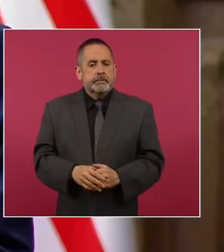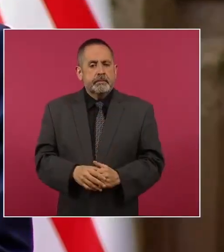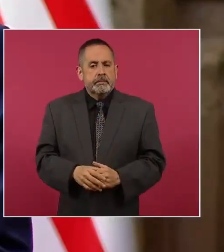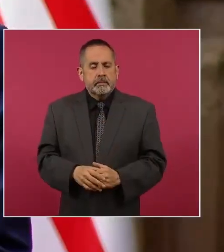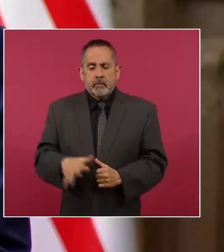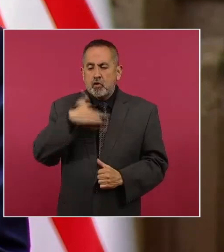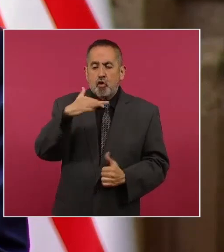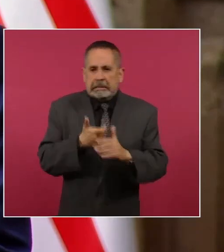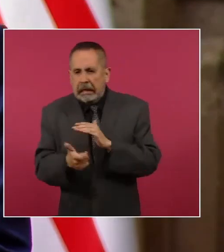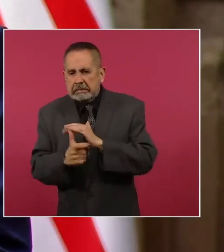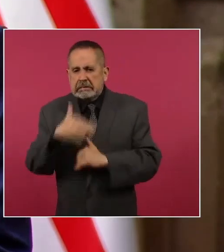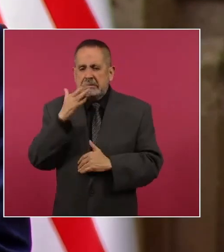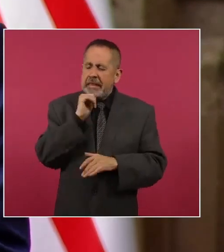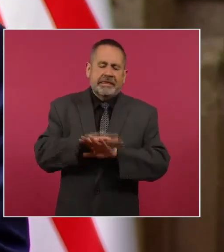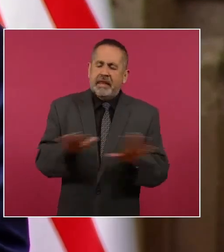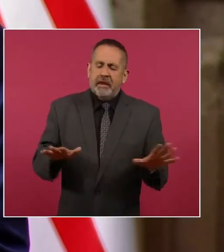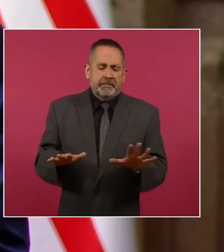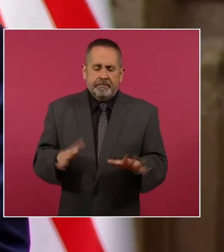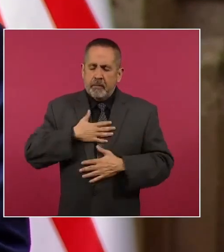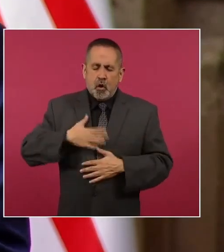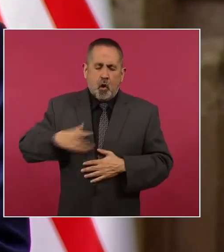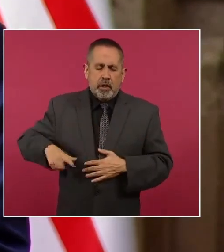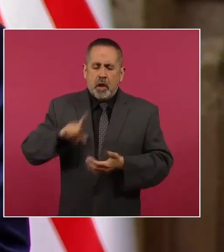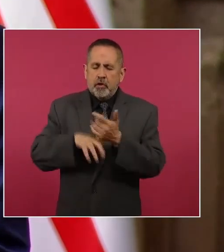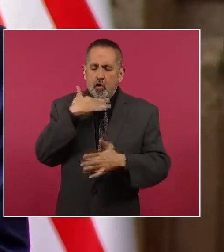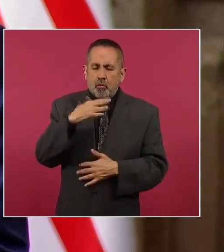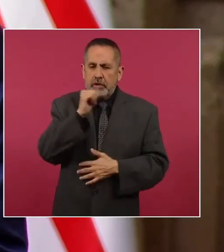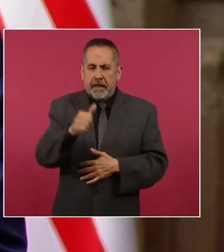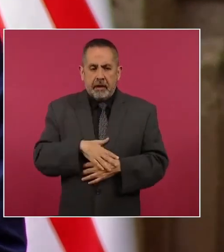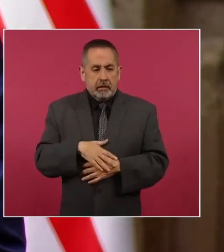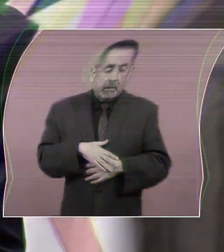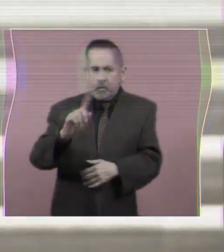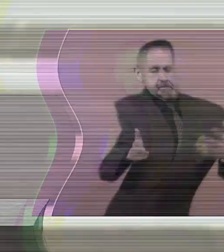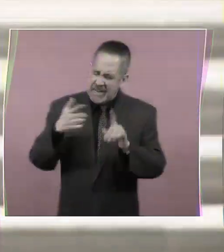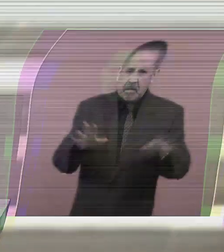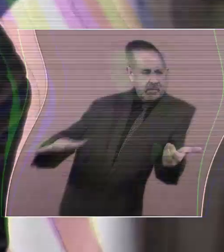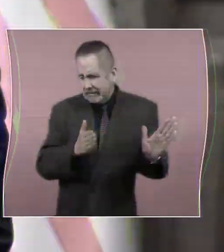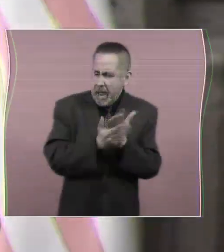No hay corrupción en el gobierno que represento y no hay impunidad.